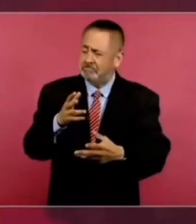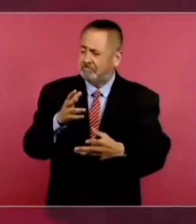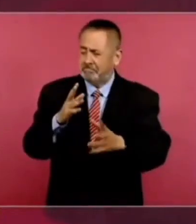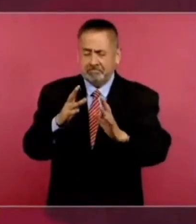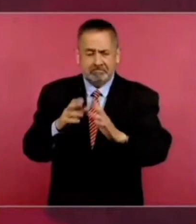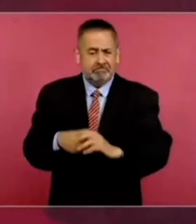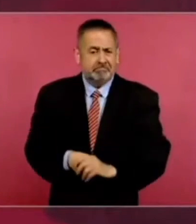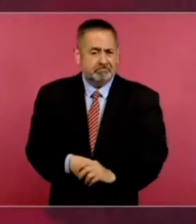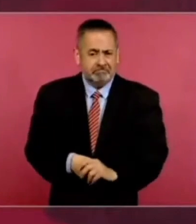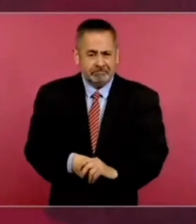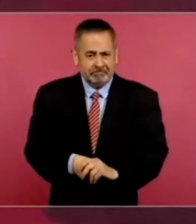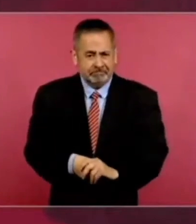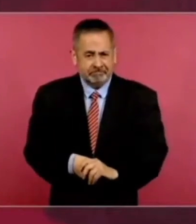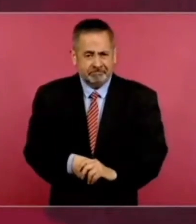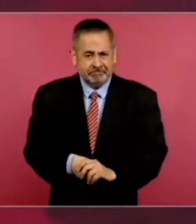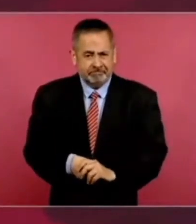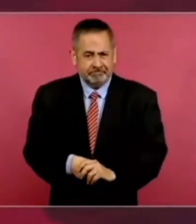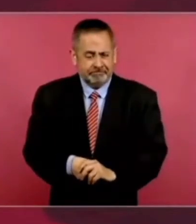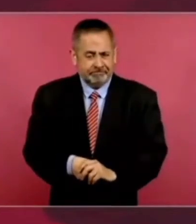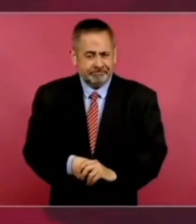por